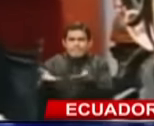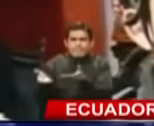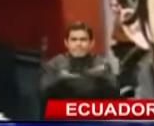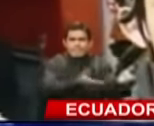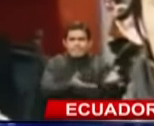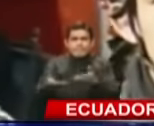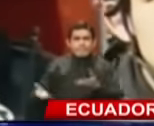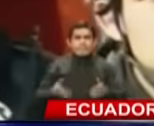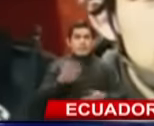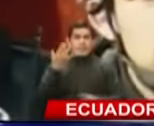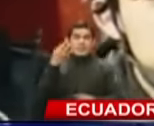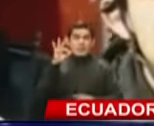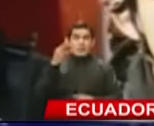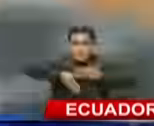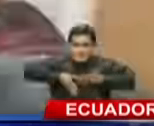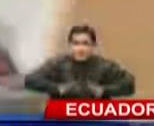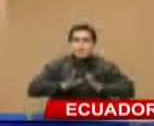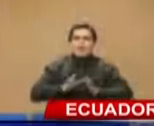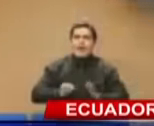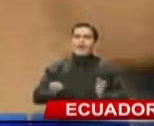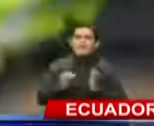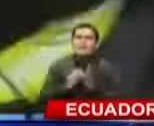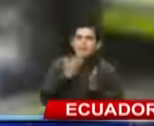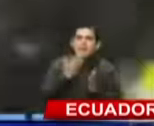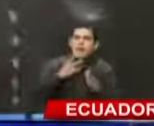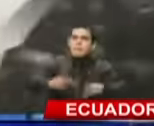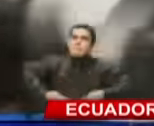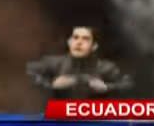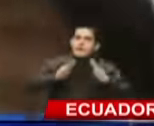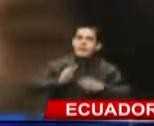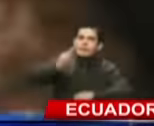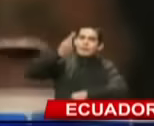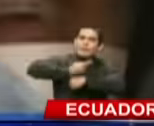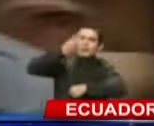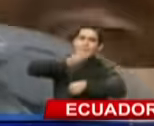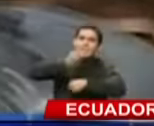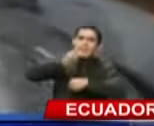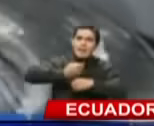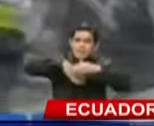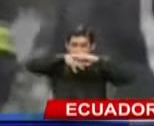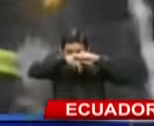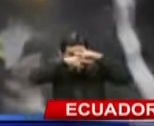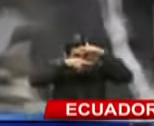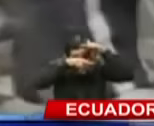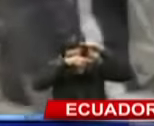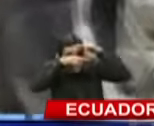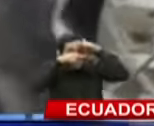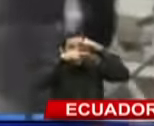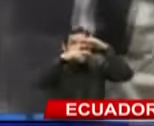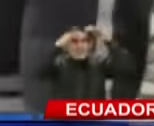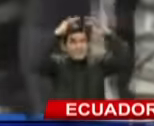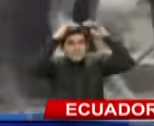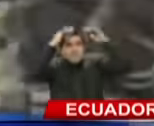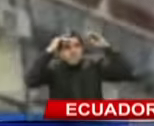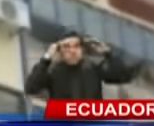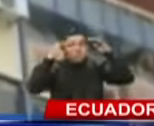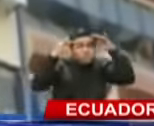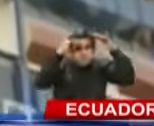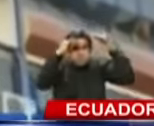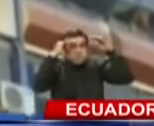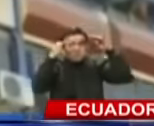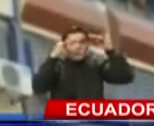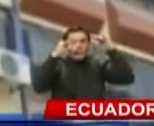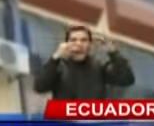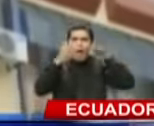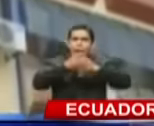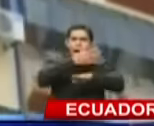personas rescatadas, que son los muertos. En medio del drama, un hombre volvió a nacer tras ser rescatado de entre los escombros de un hotel que se